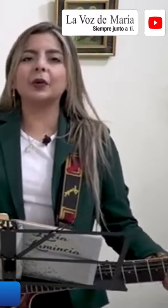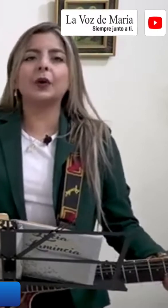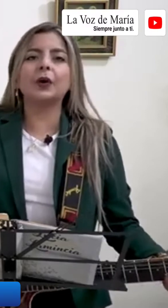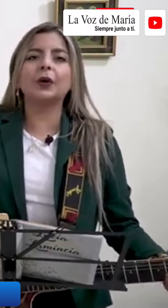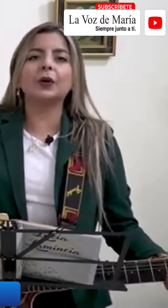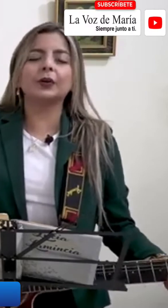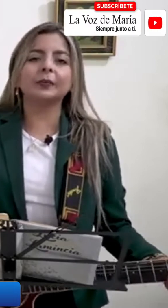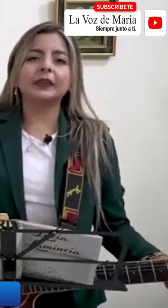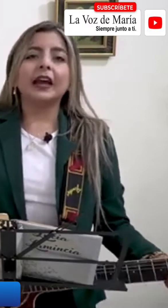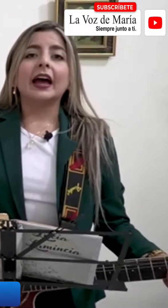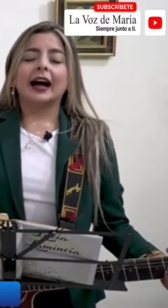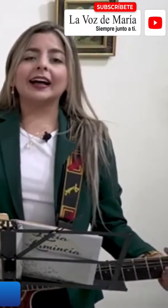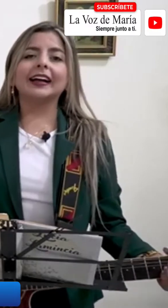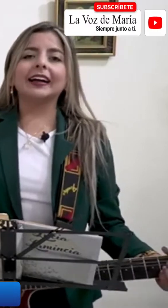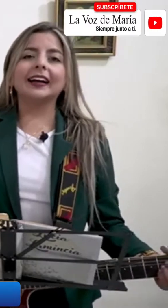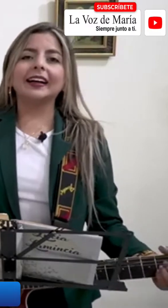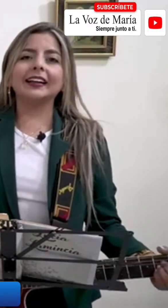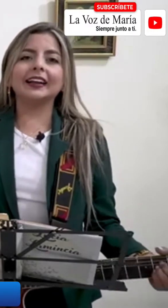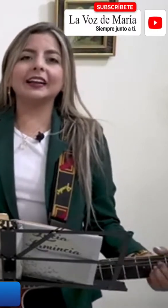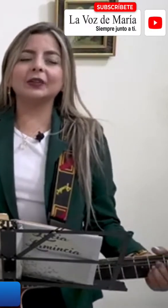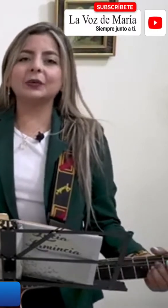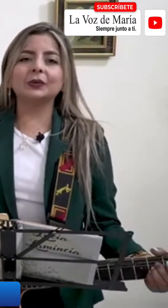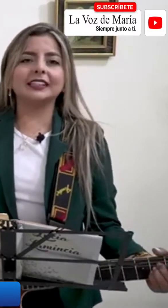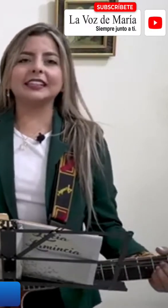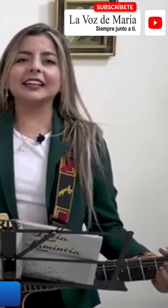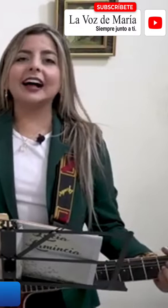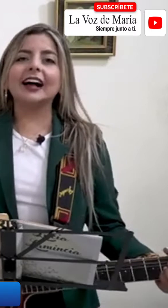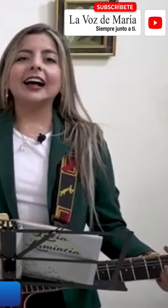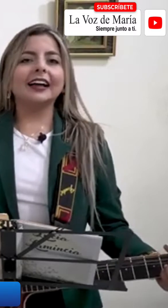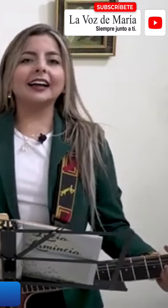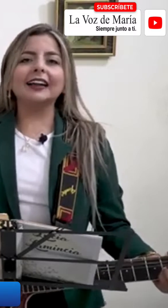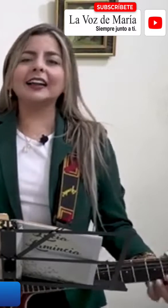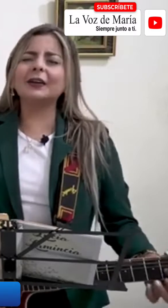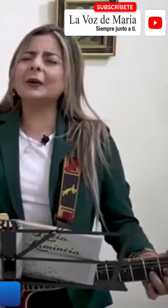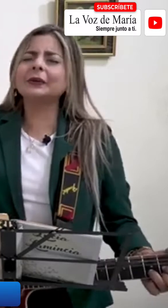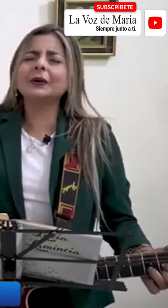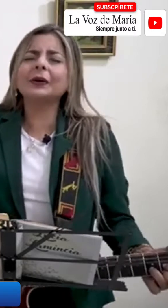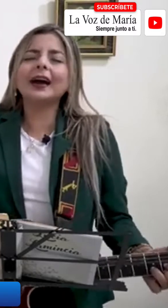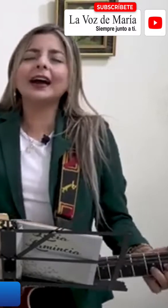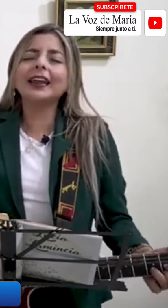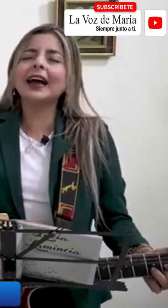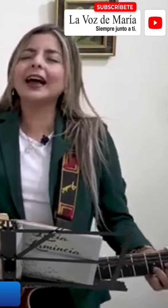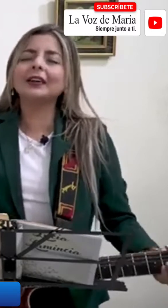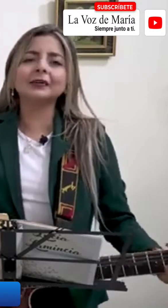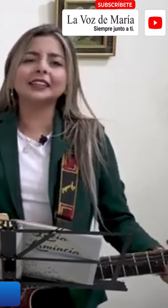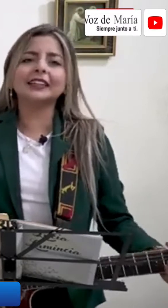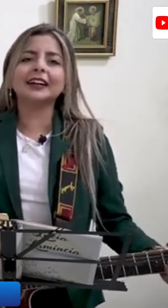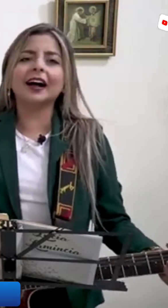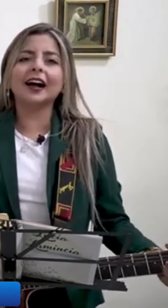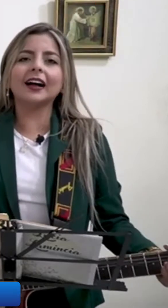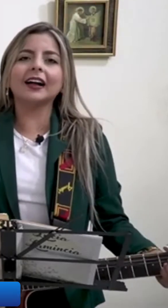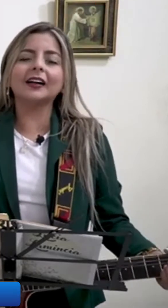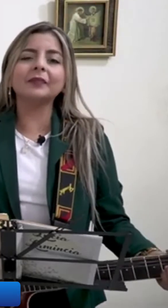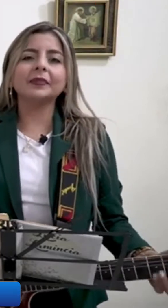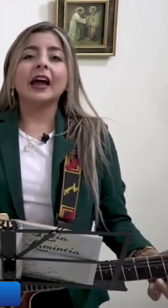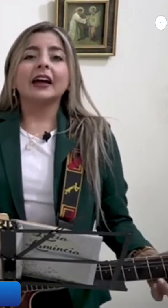de amor. Aleluya, aleluya,